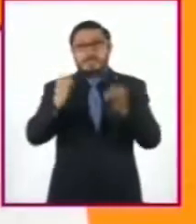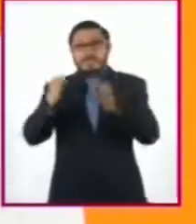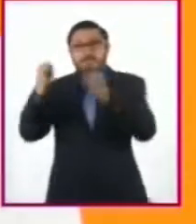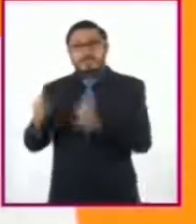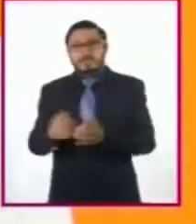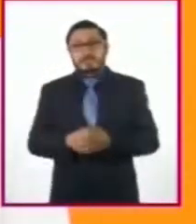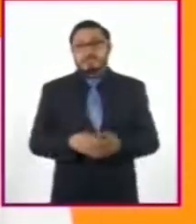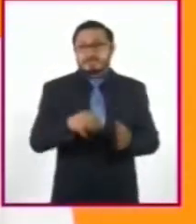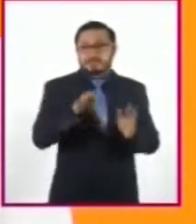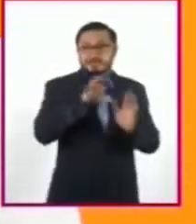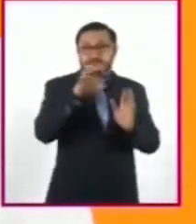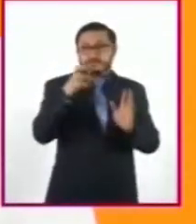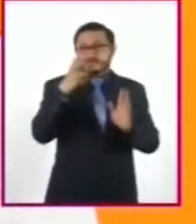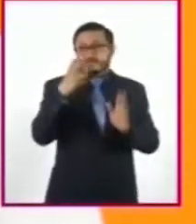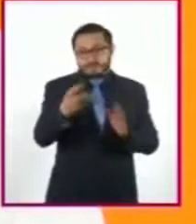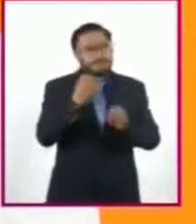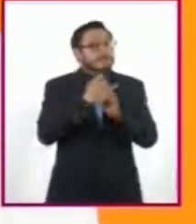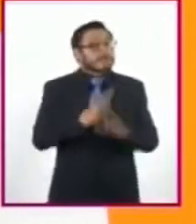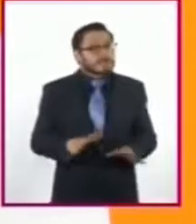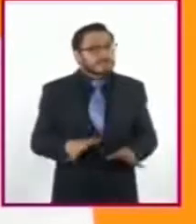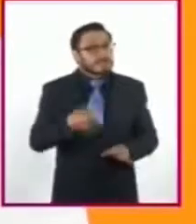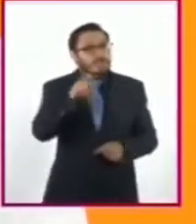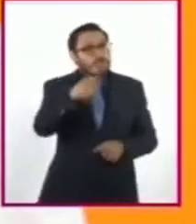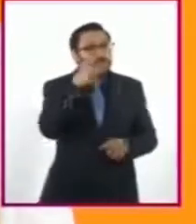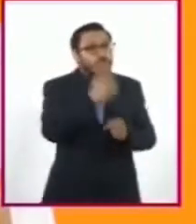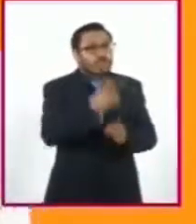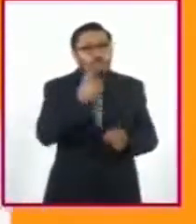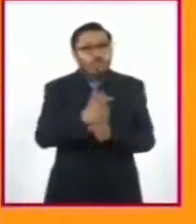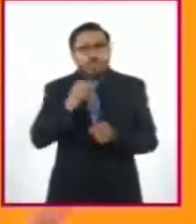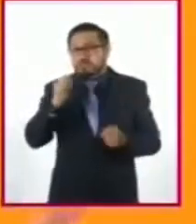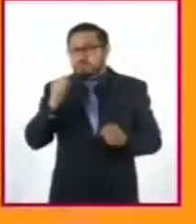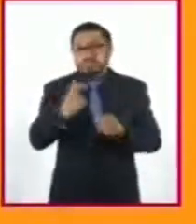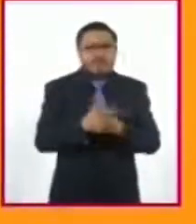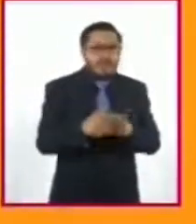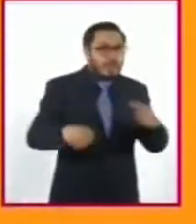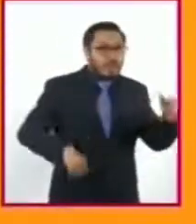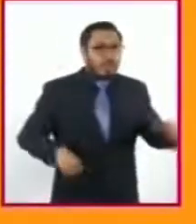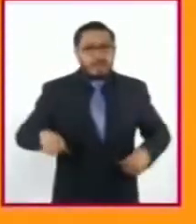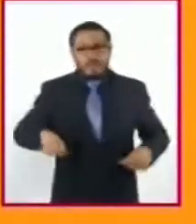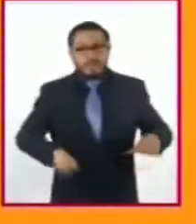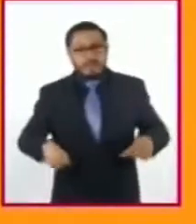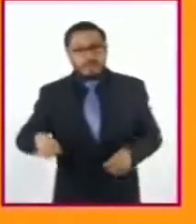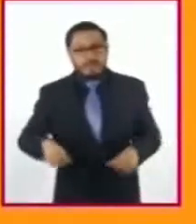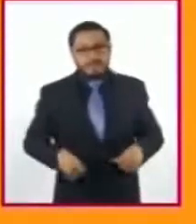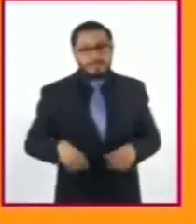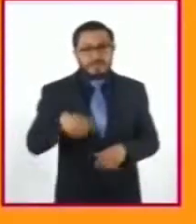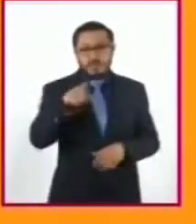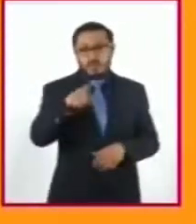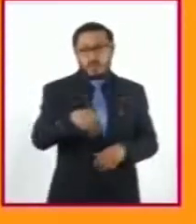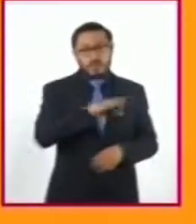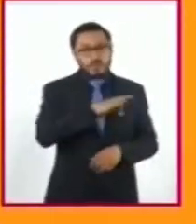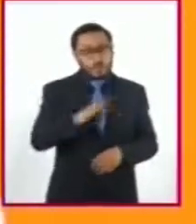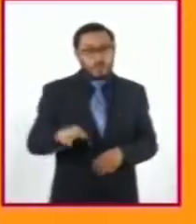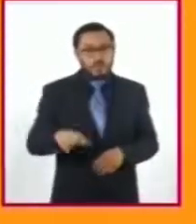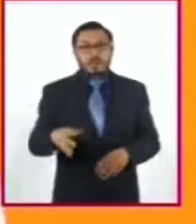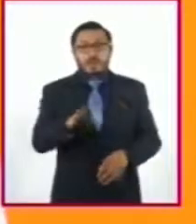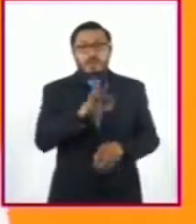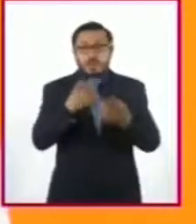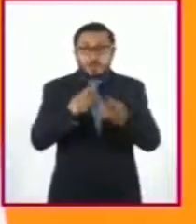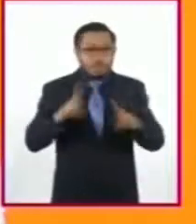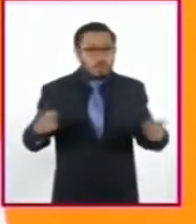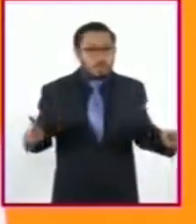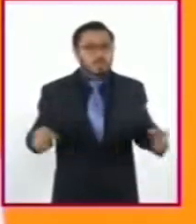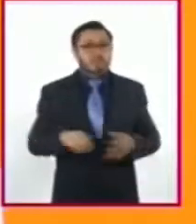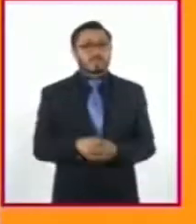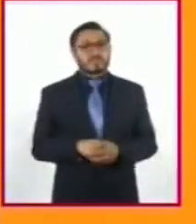Con base en esta información, identifica alguna actividad que para ti pueda ser potencial